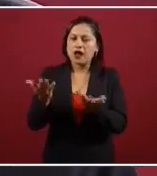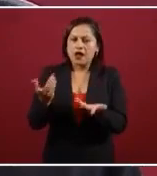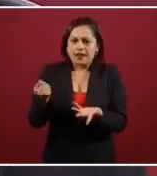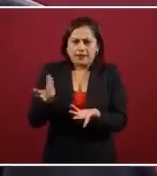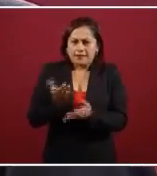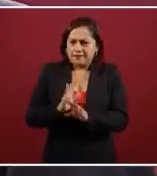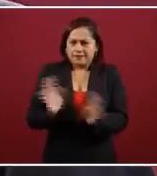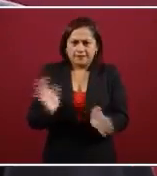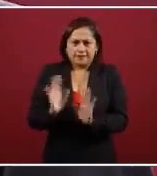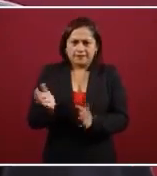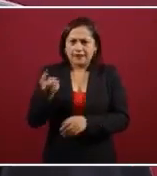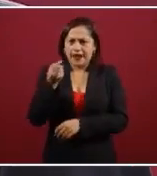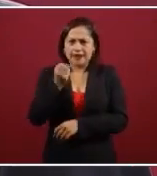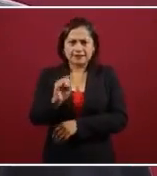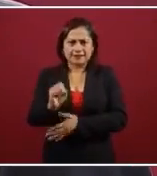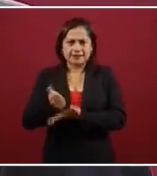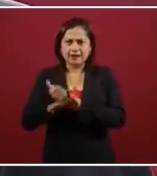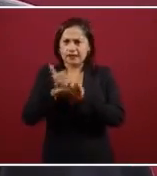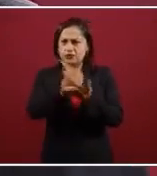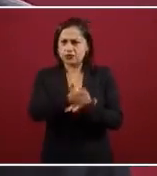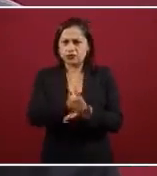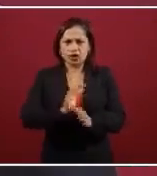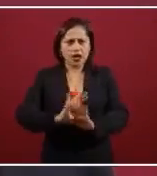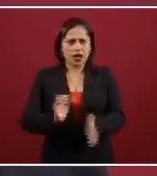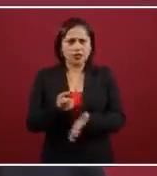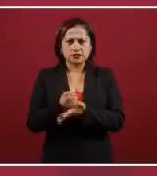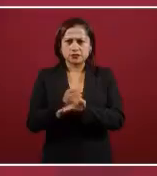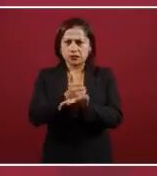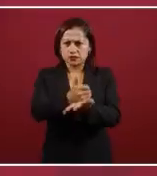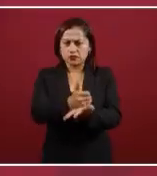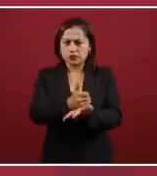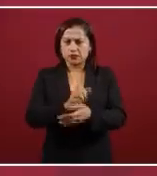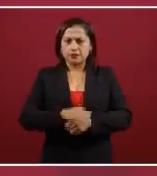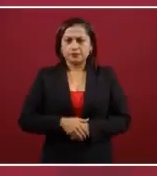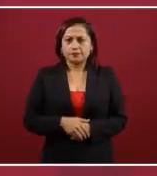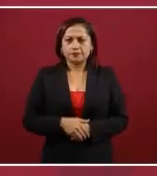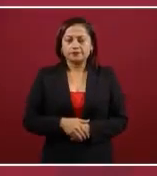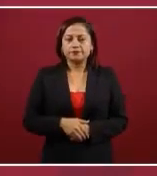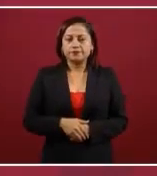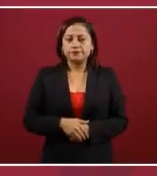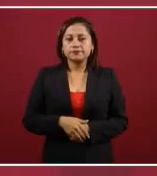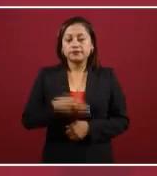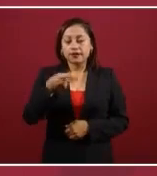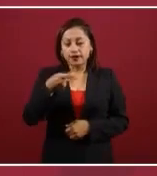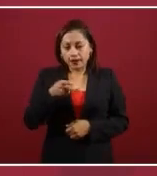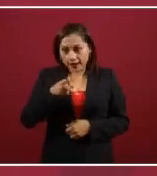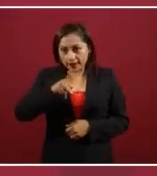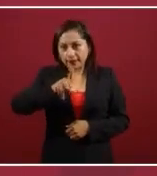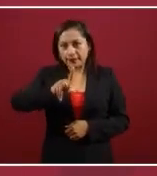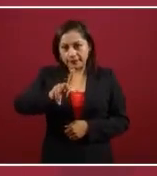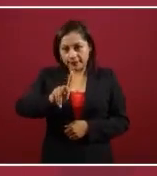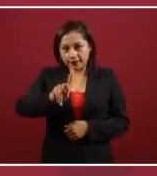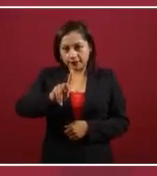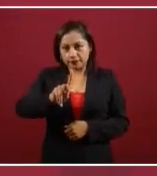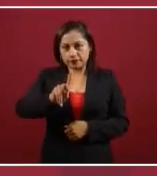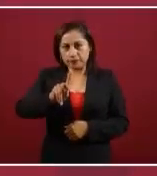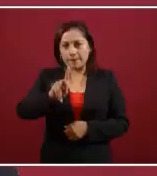Es más que suficiente. Lo que está mal, lo que está muy mal,